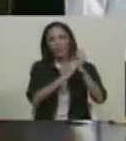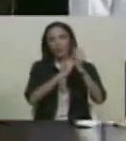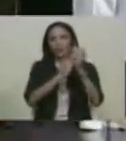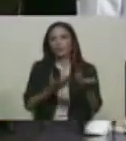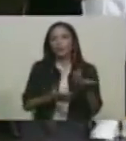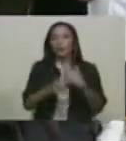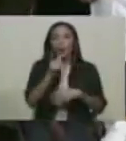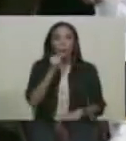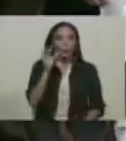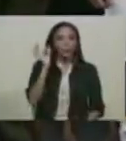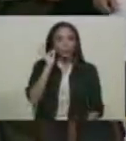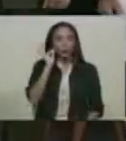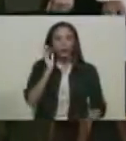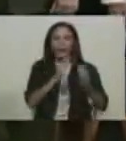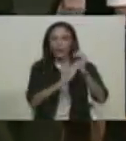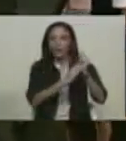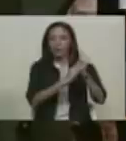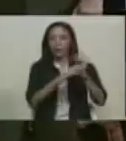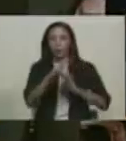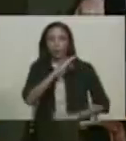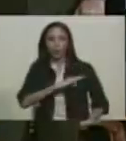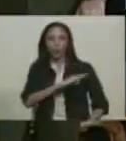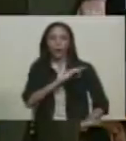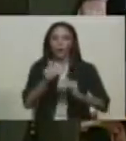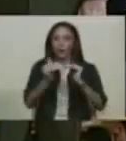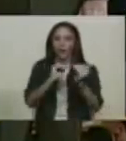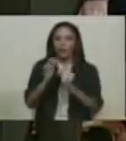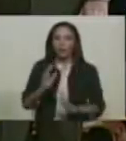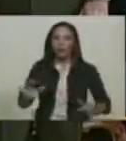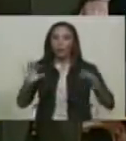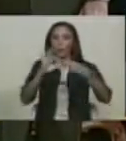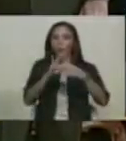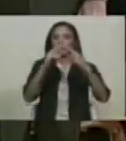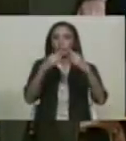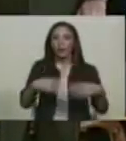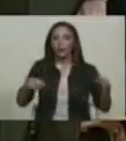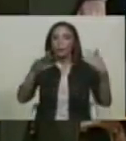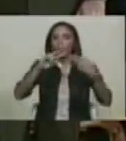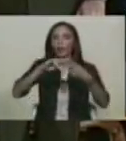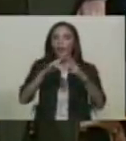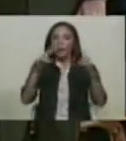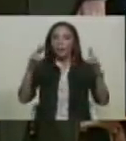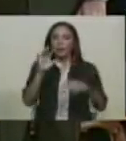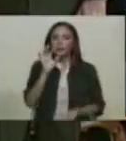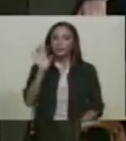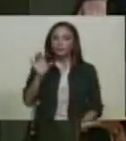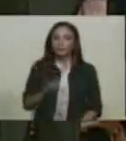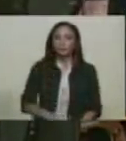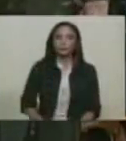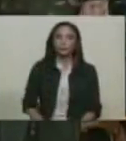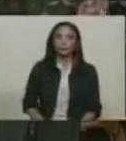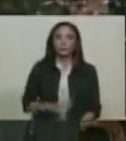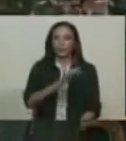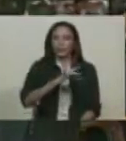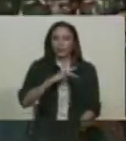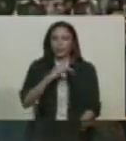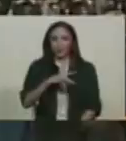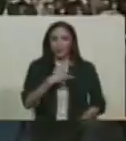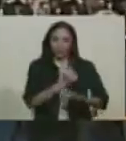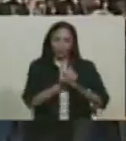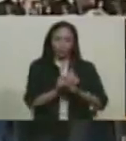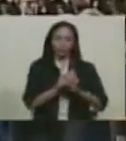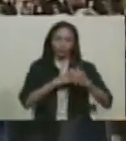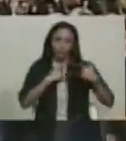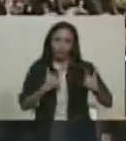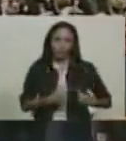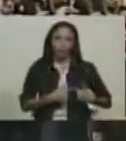guardianes de la moral, guardianes de la unión, de la república y de la paz, tienen que sentir en su pecho, en